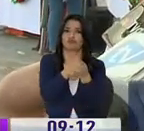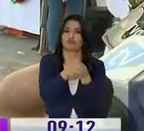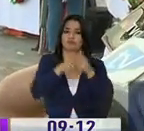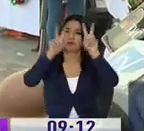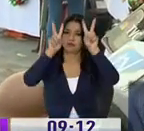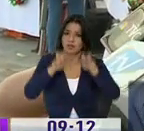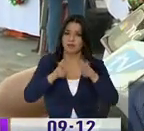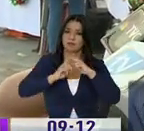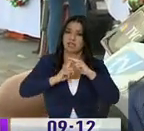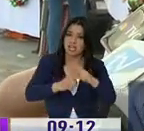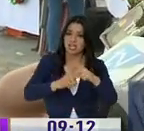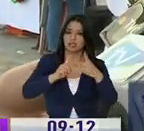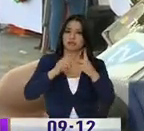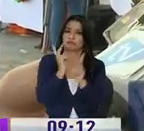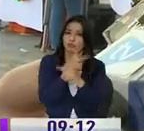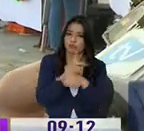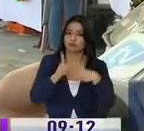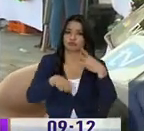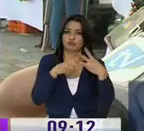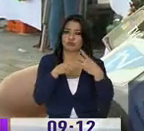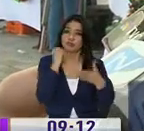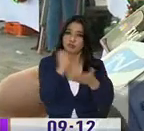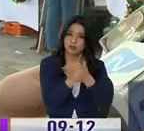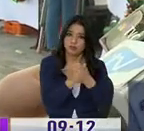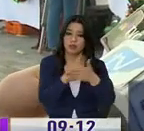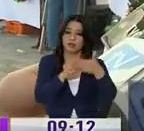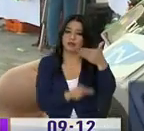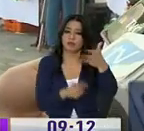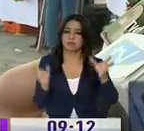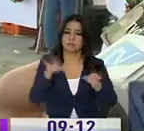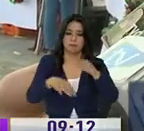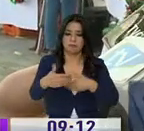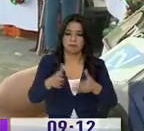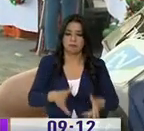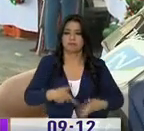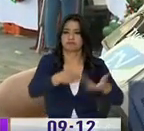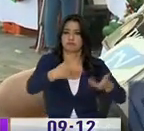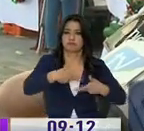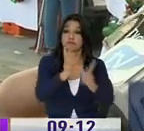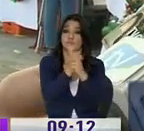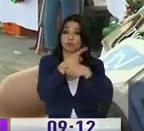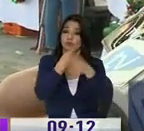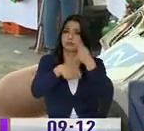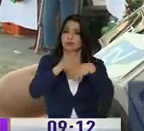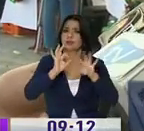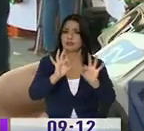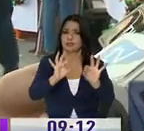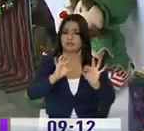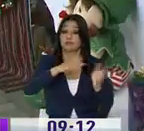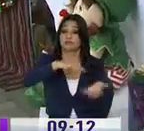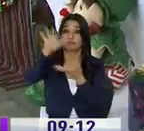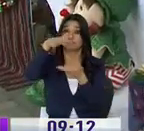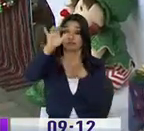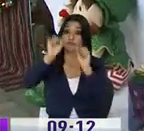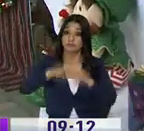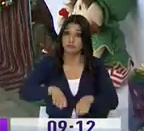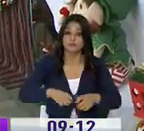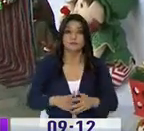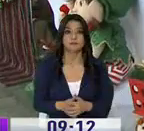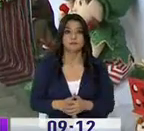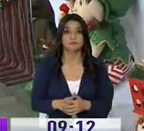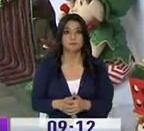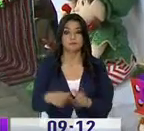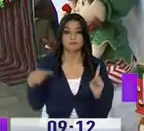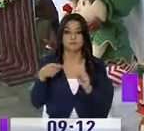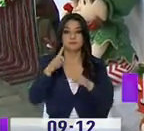tema de crédito, producción, etiquetado y empaque para que puedan tener su producto final listo para la exportación. A decir de Pavel